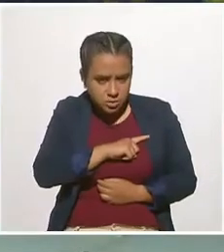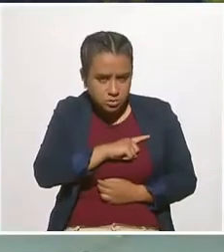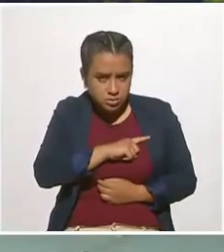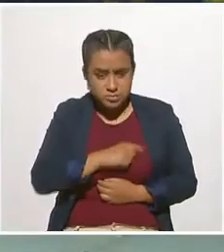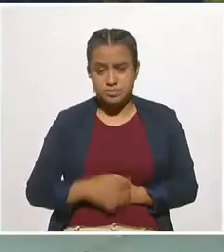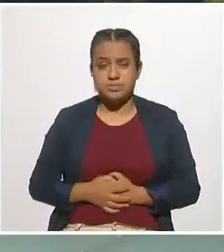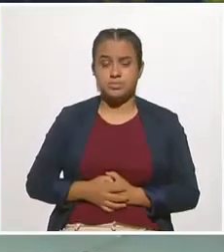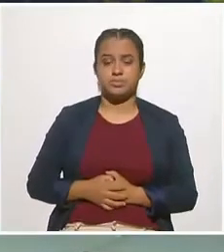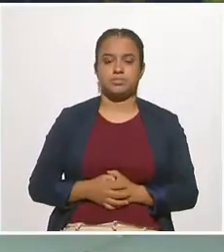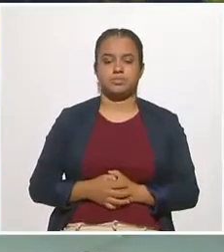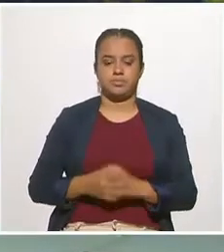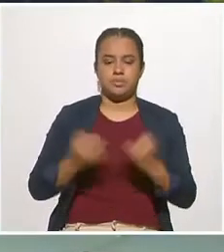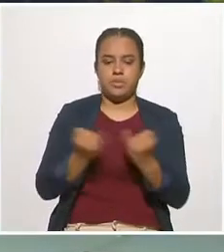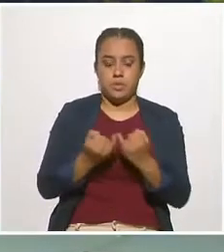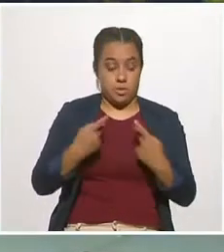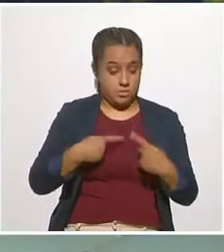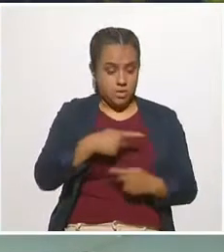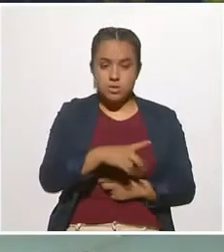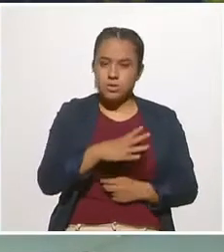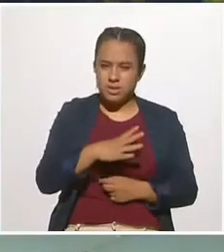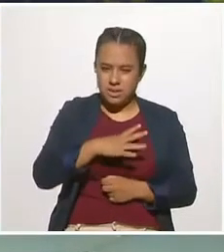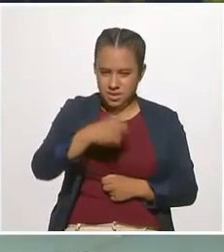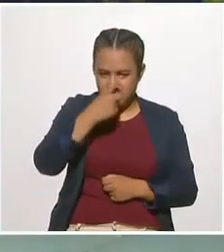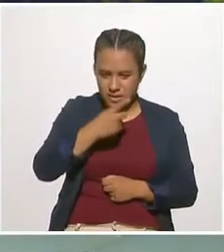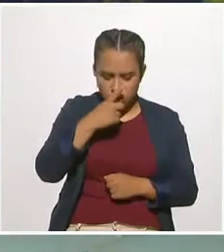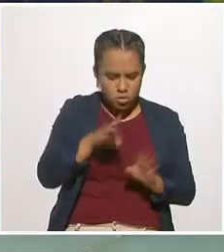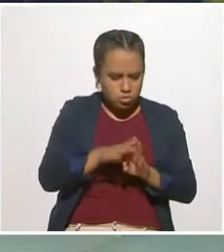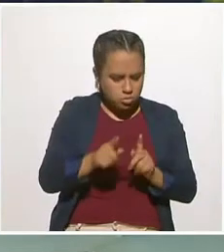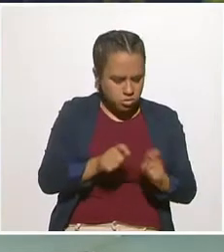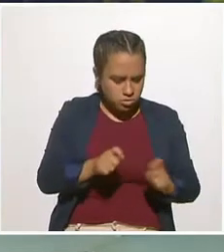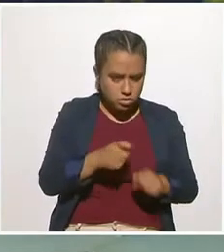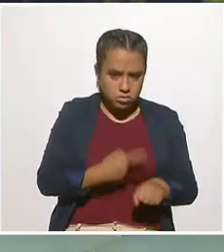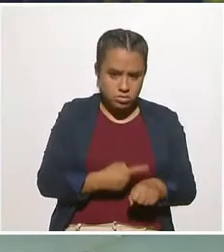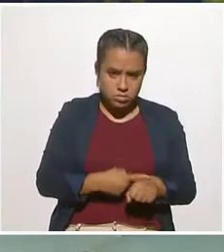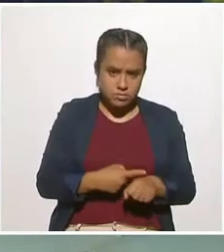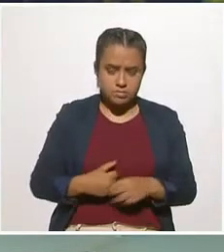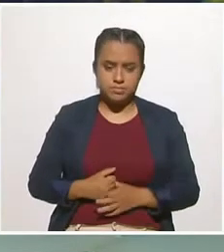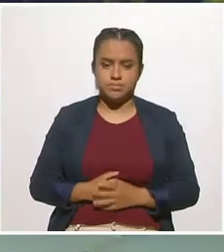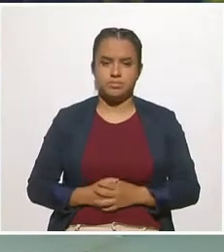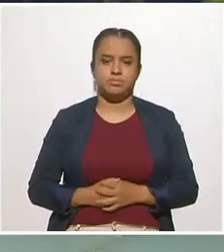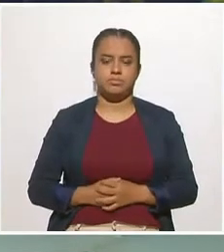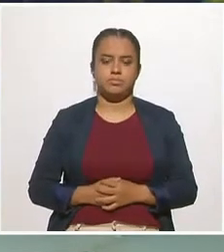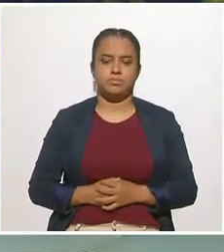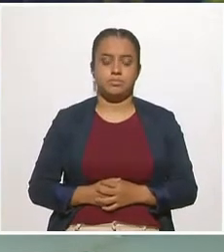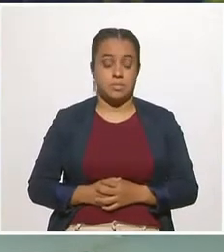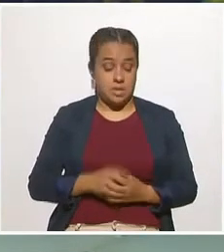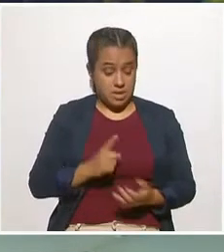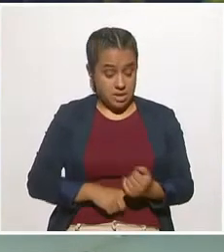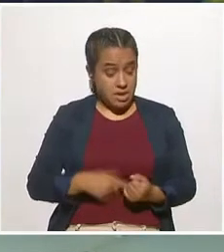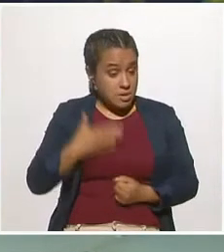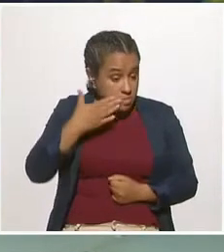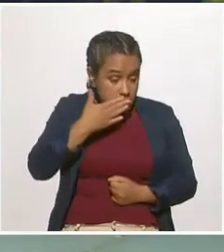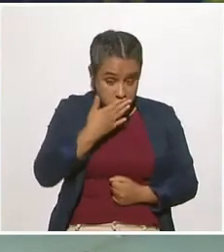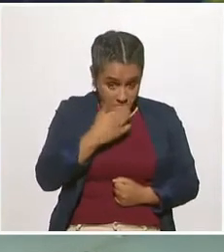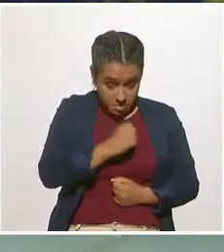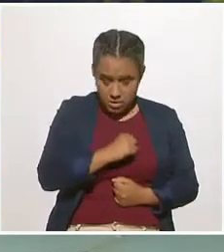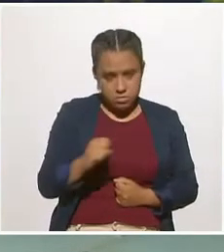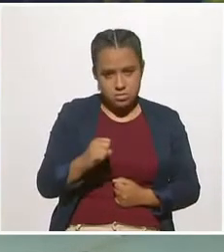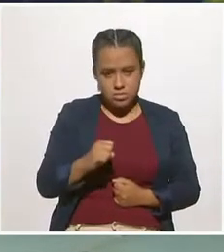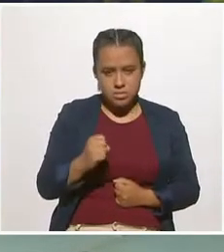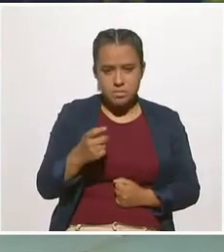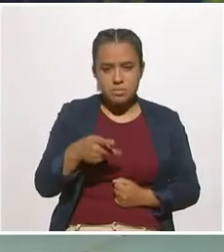viven con diabetes, para el manejo de la enfermedad. No es malo el ayuno, pero tiene que ser totalmente